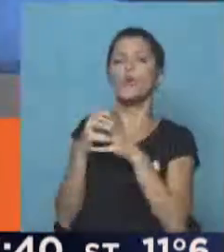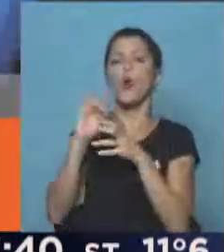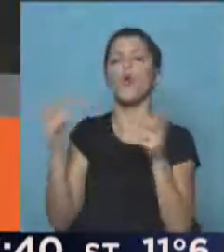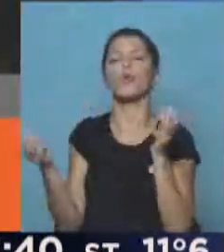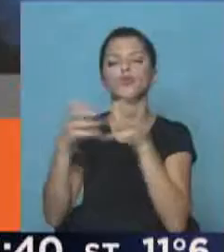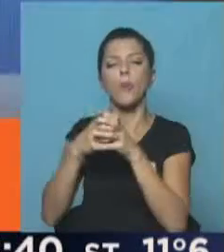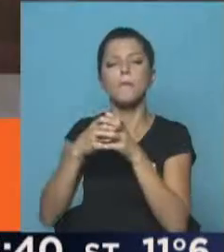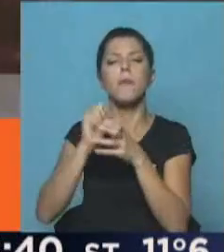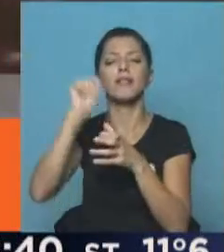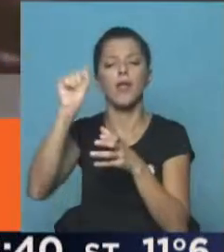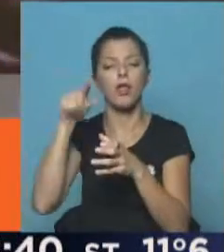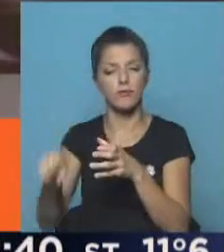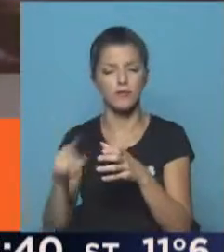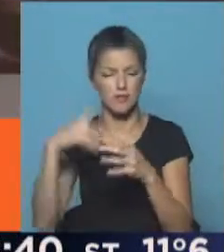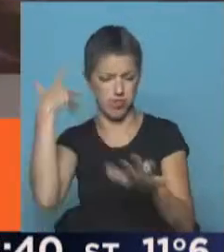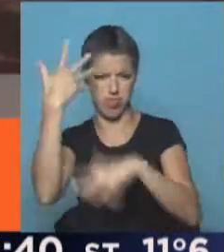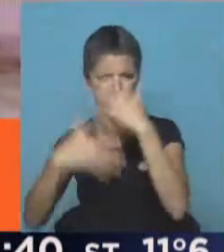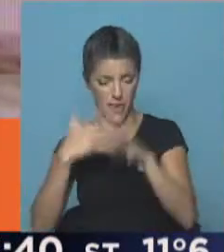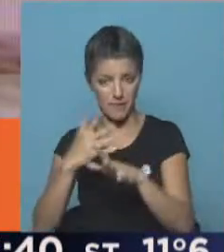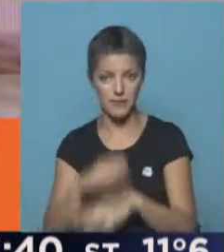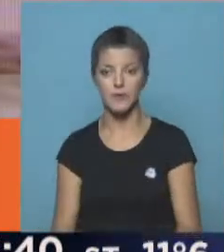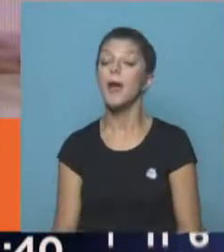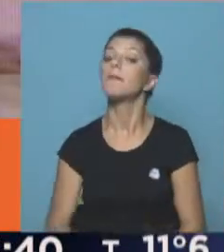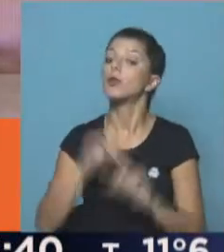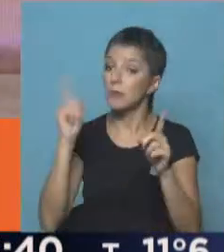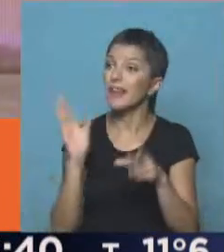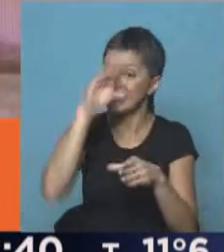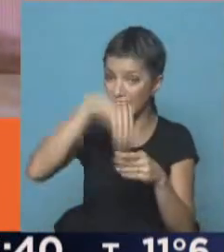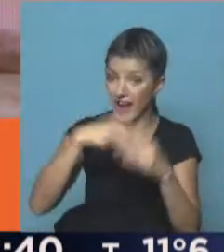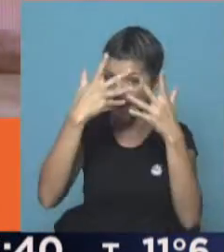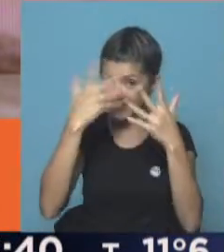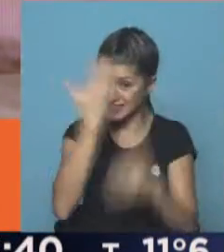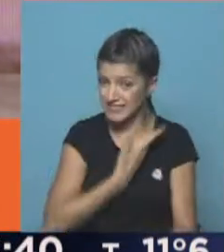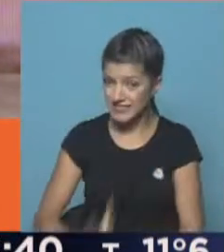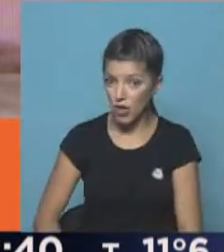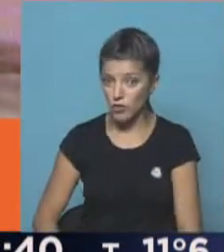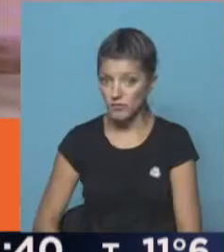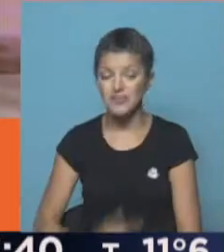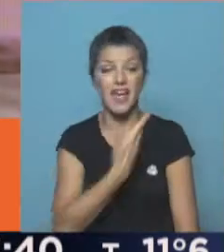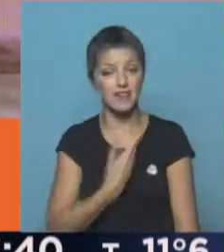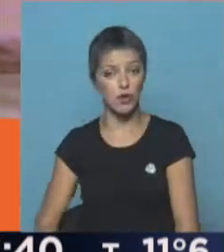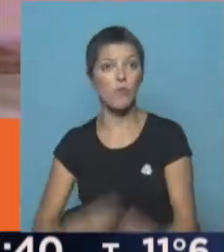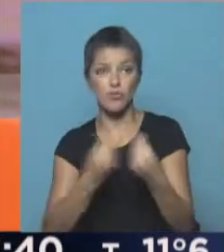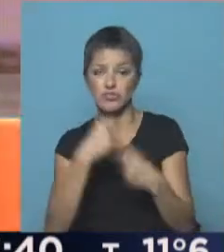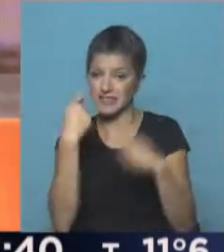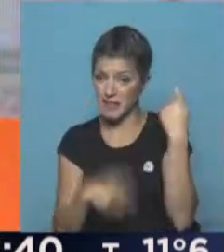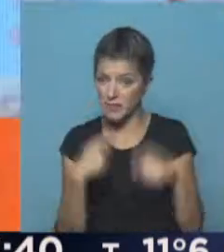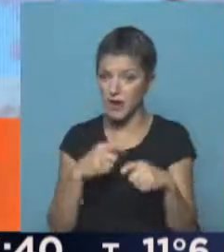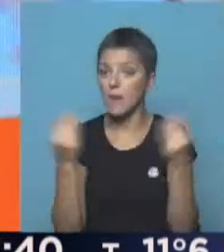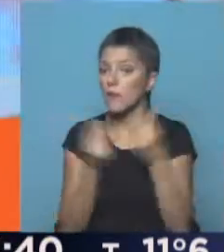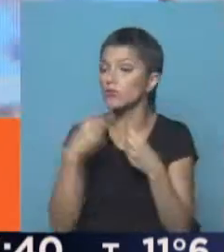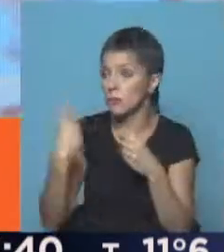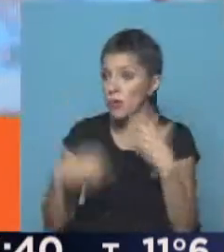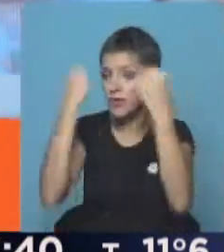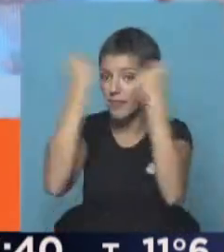Ahora, y también el desafío de integrarlos al Estado. El Estado colombiano es un Estado con muchos problemas, muy débil, que le ha prometido una serie de cosas como parte de los acuerdos de paz, que hay muchas dificultades